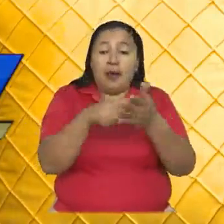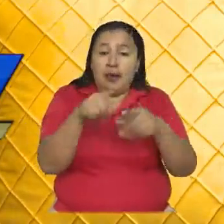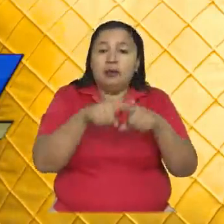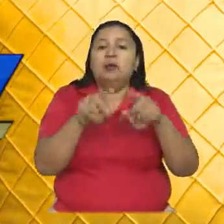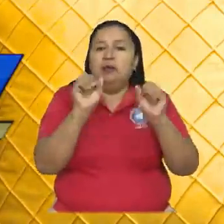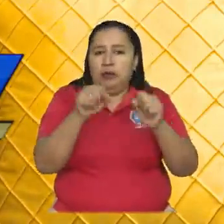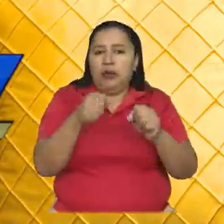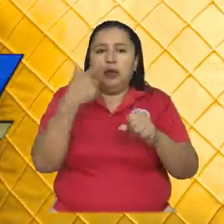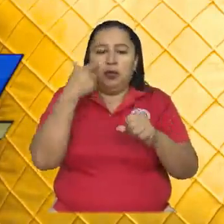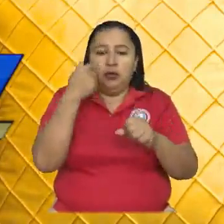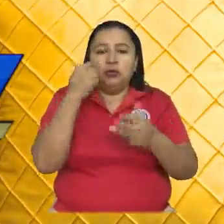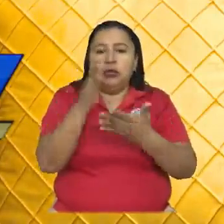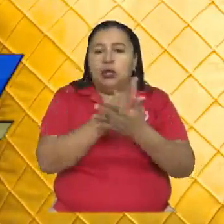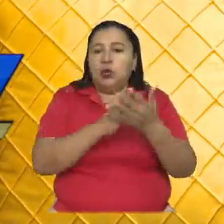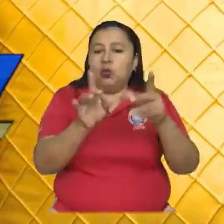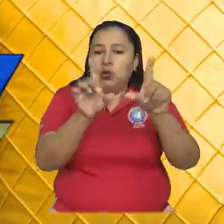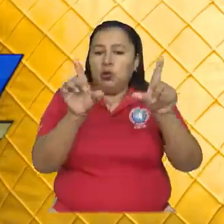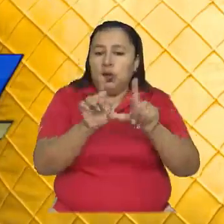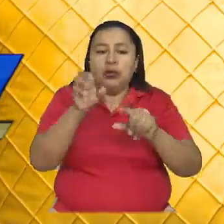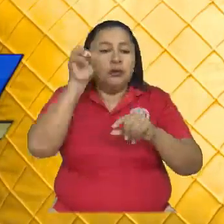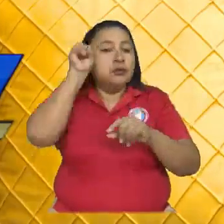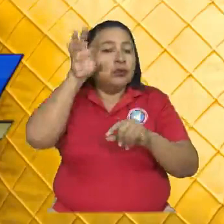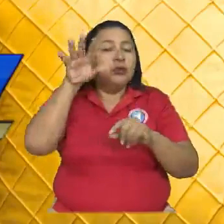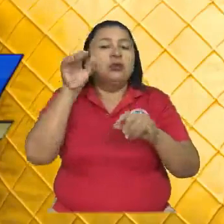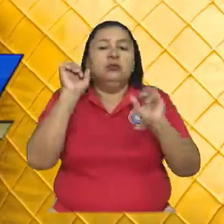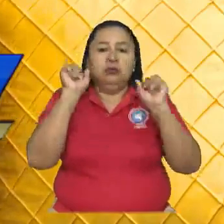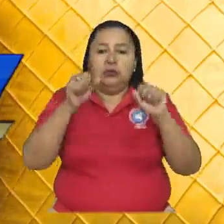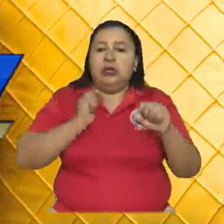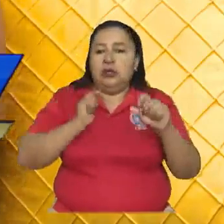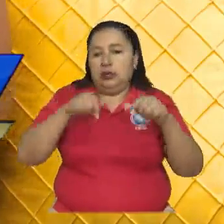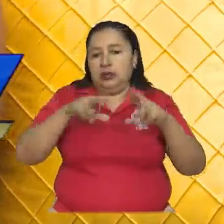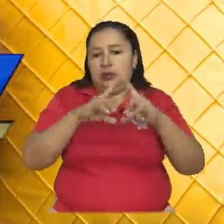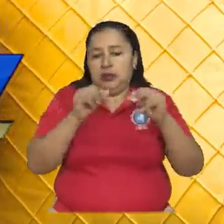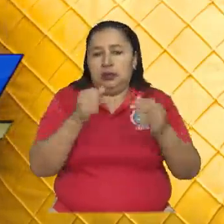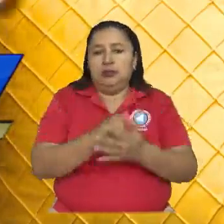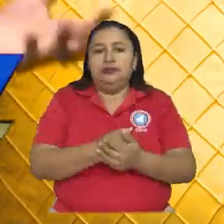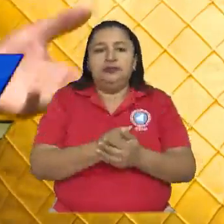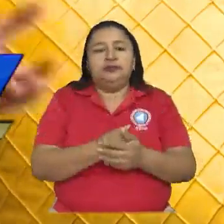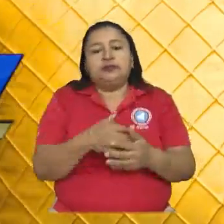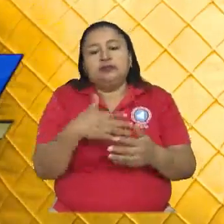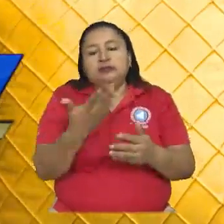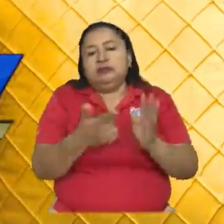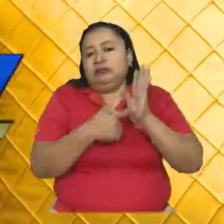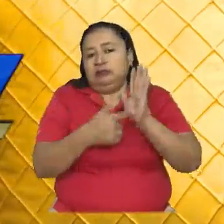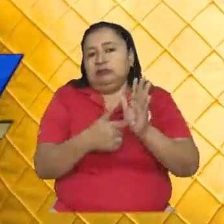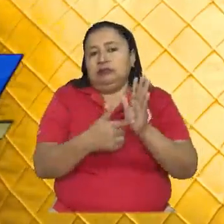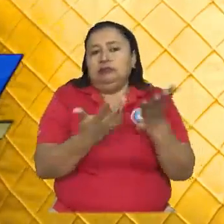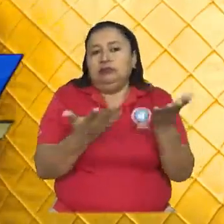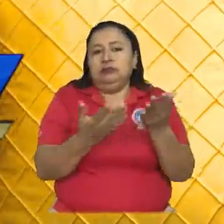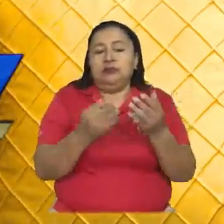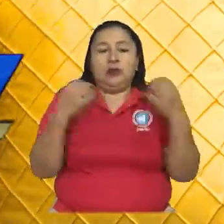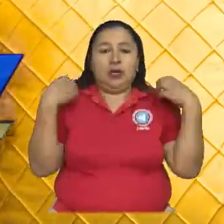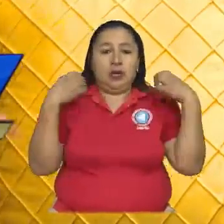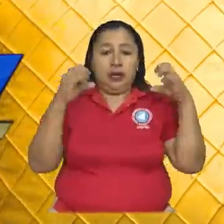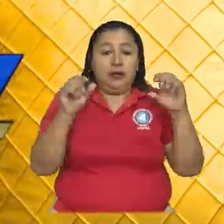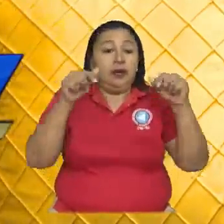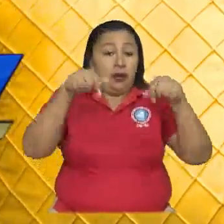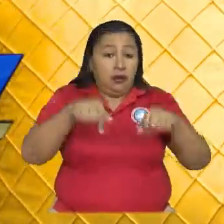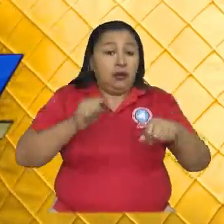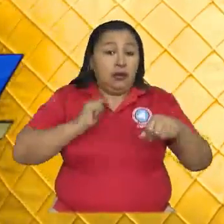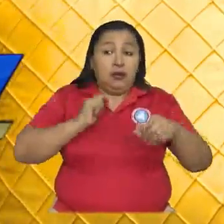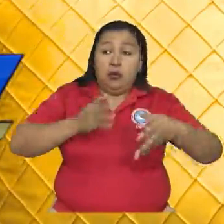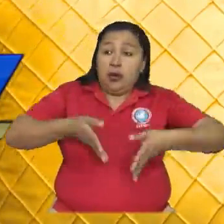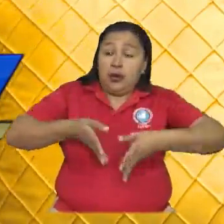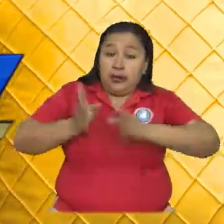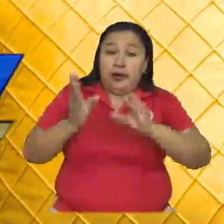conocer aquellos destinos turísticos que posee nuestro país. Un ejemplo de ellos es el Caribe. Ahora tenemos carretera,